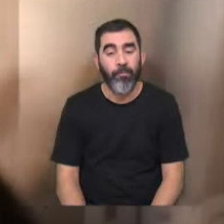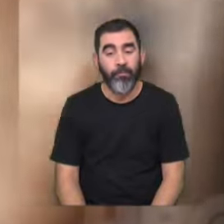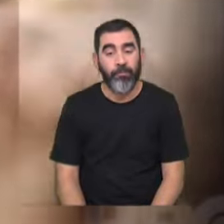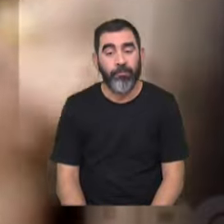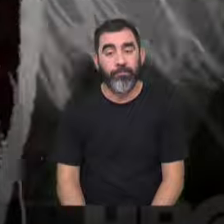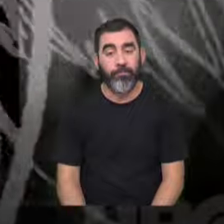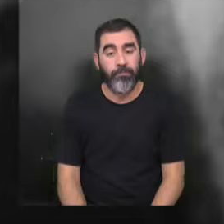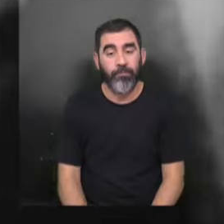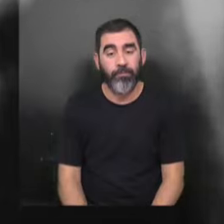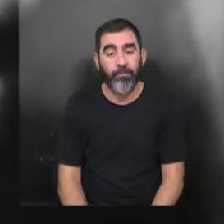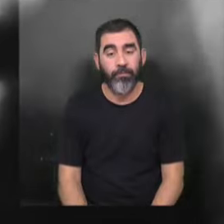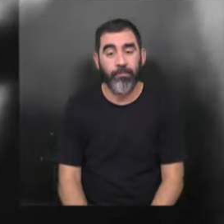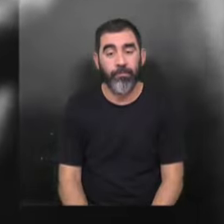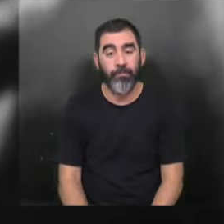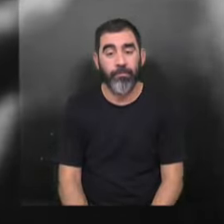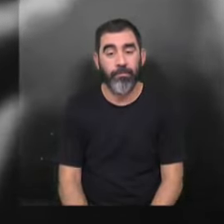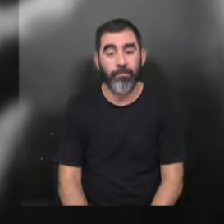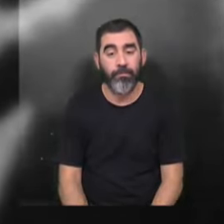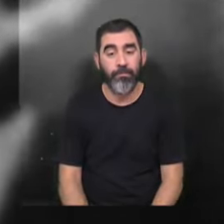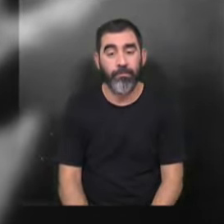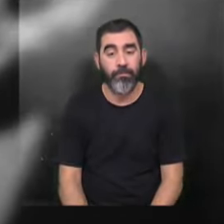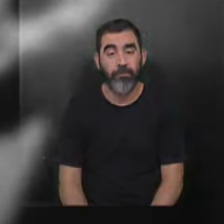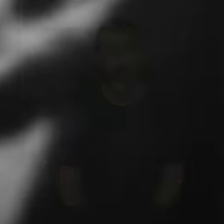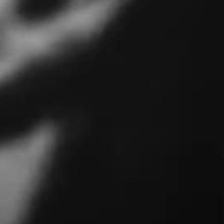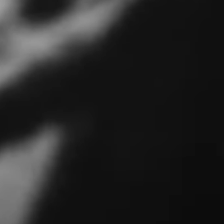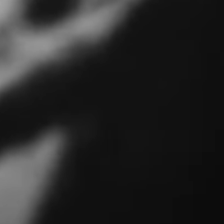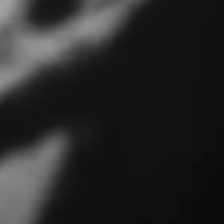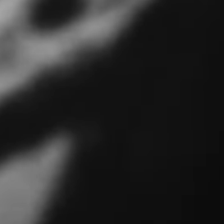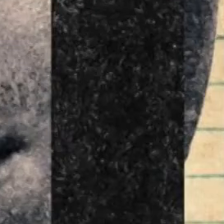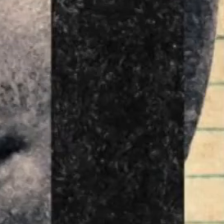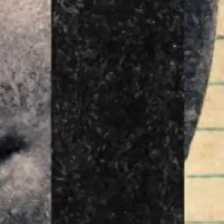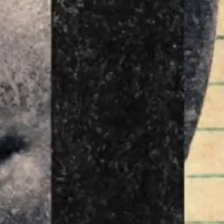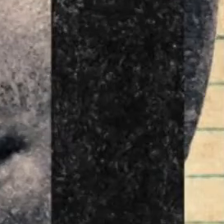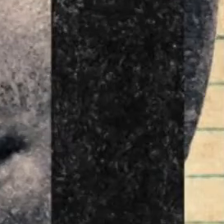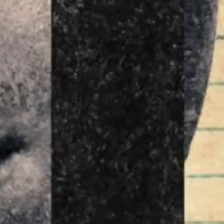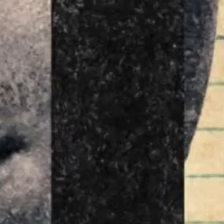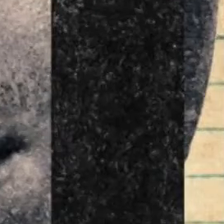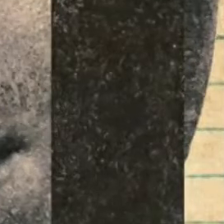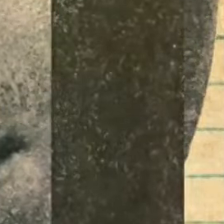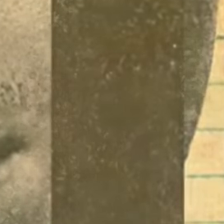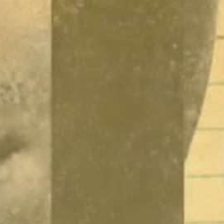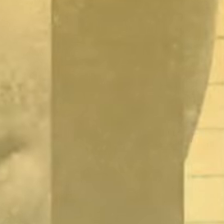biological forces that came together. You get a super dangerous person.